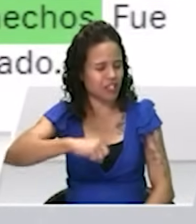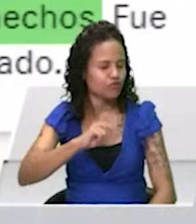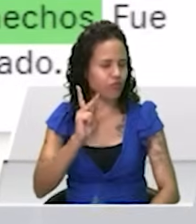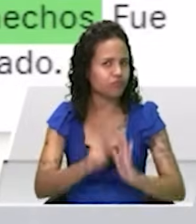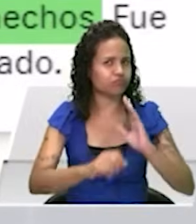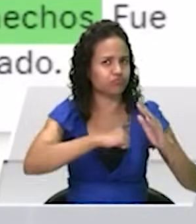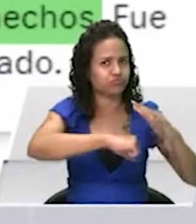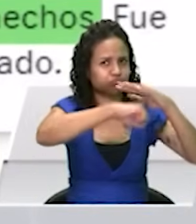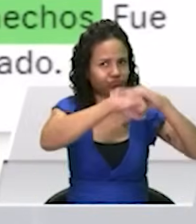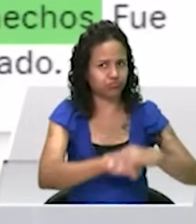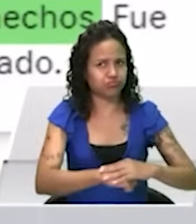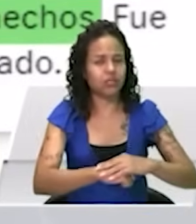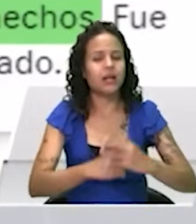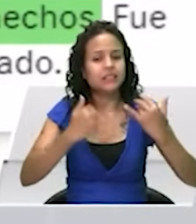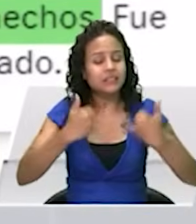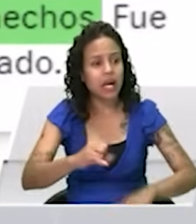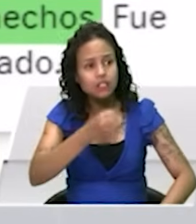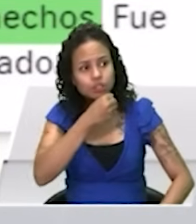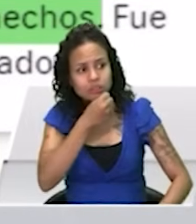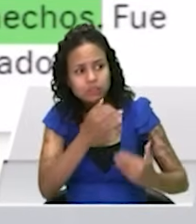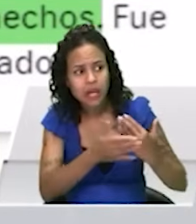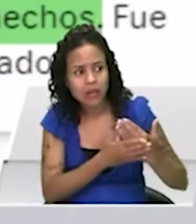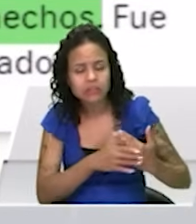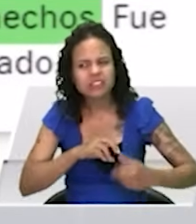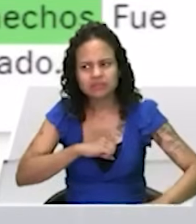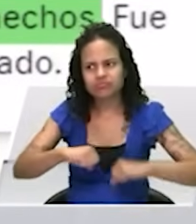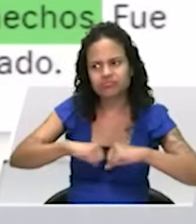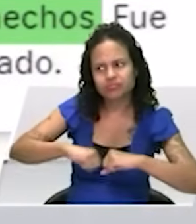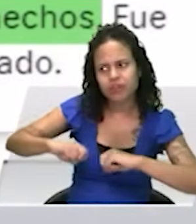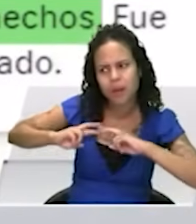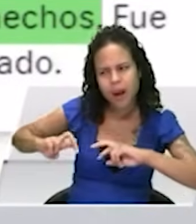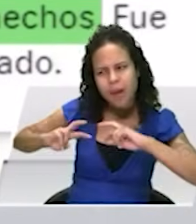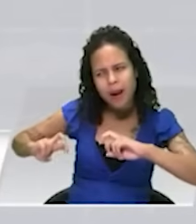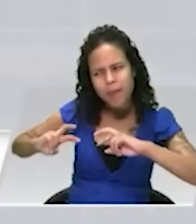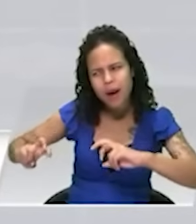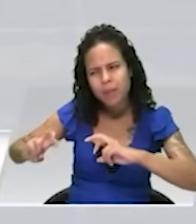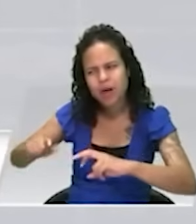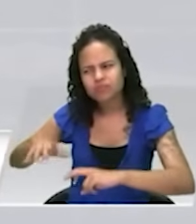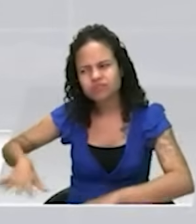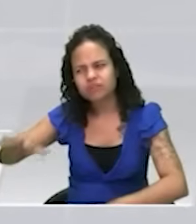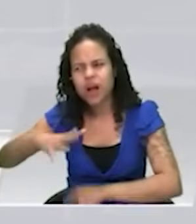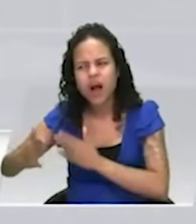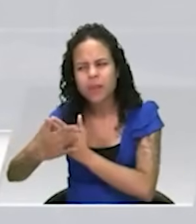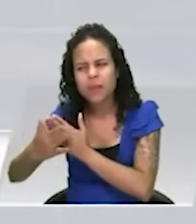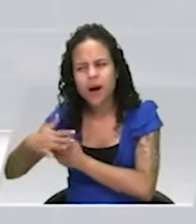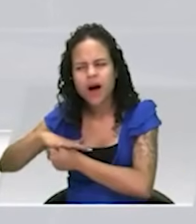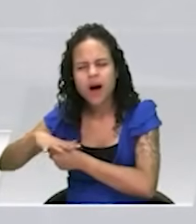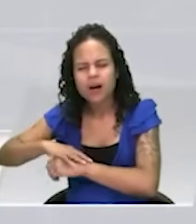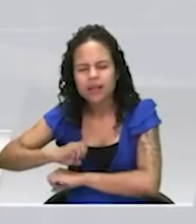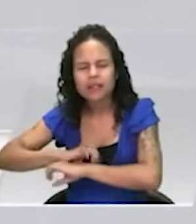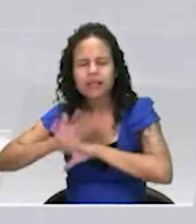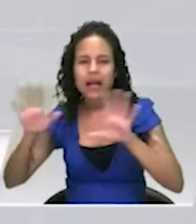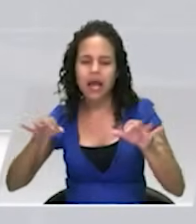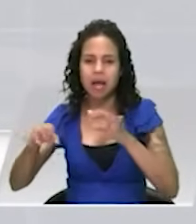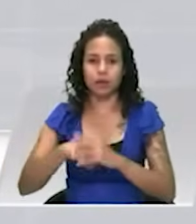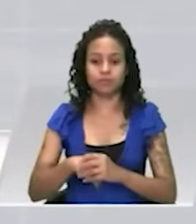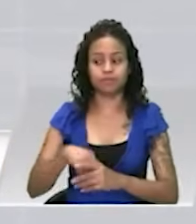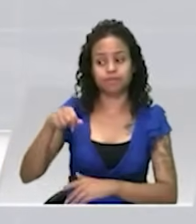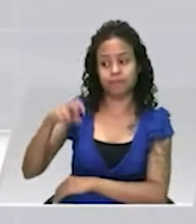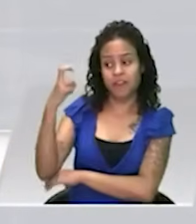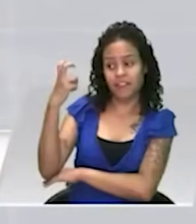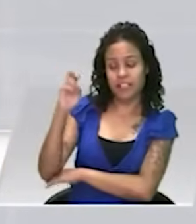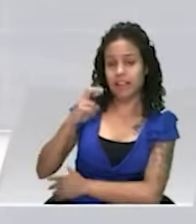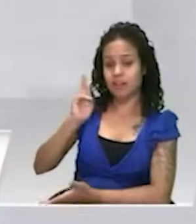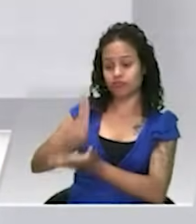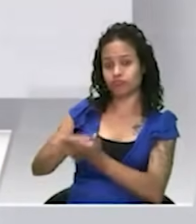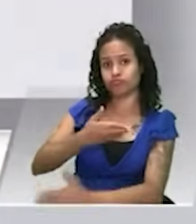noticia criminal y está adelantando las labores de investigación para esclarecer los hechos. En un comunicado, la Fiscalía indicó que ya identificó en